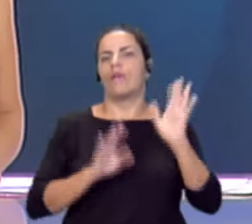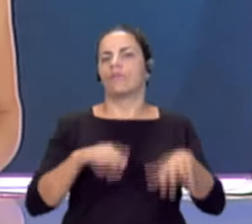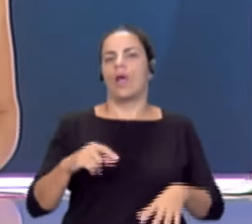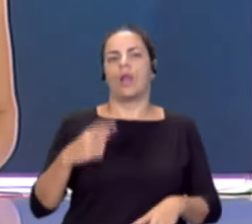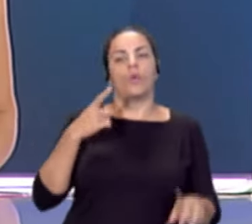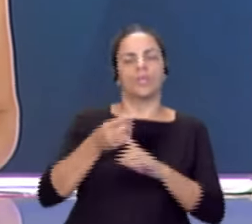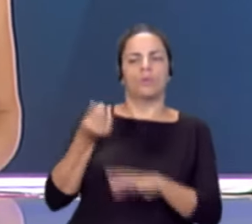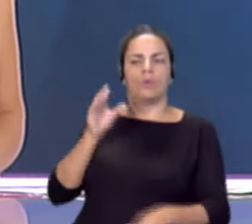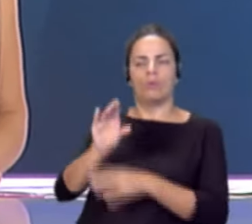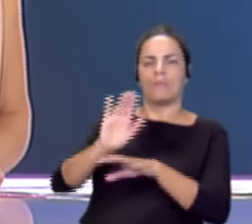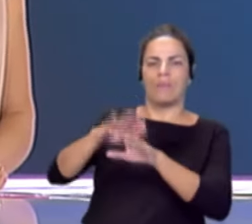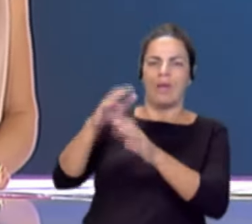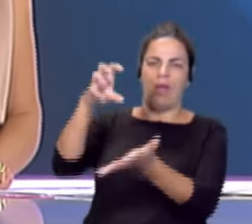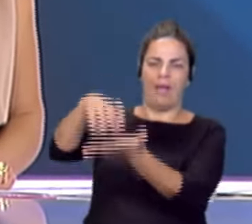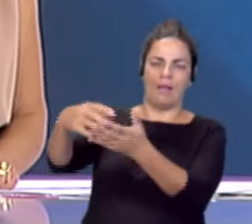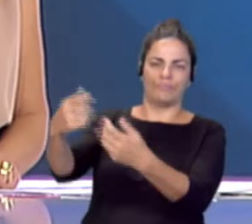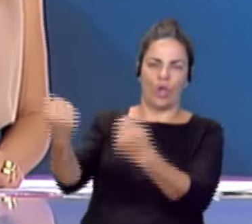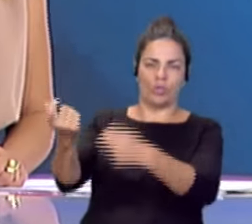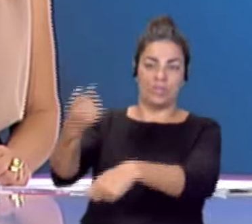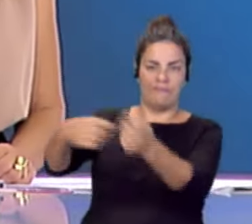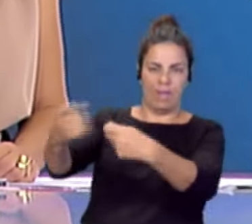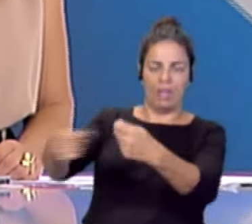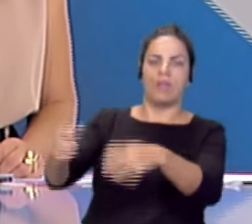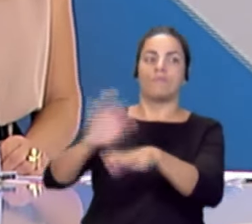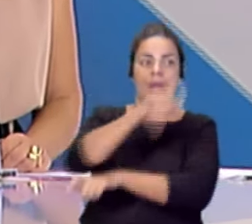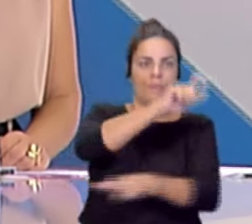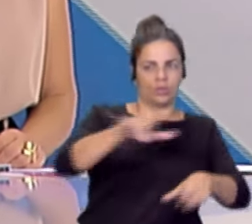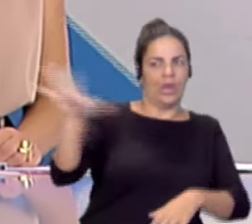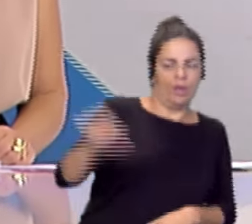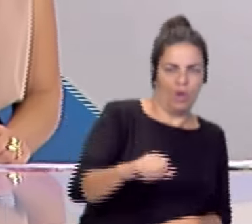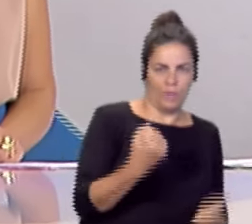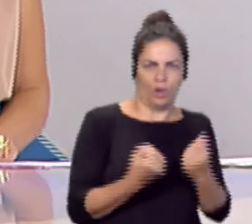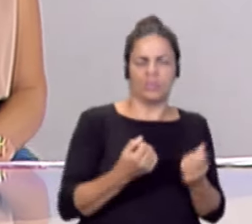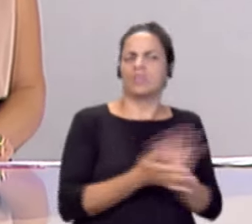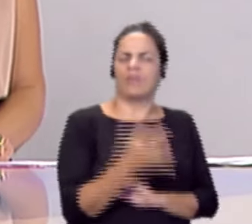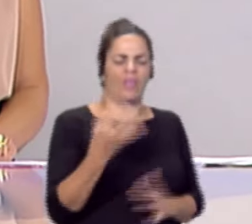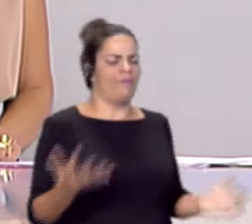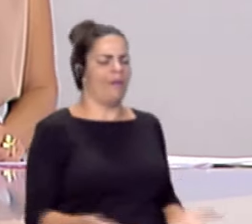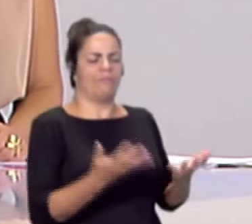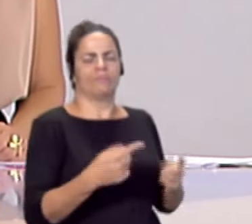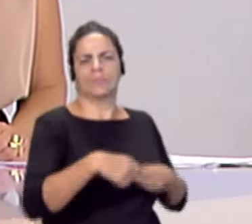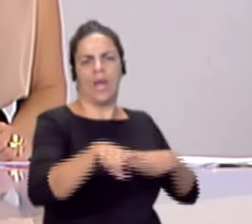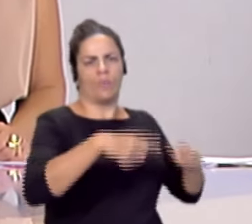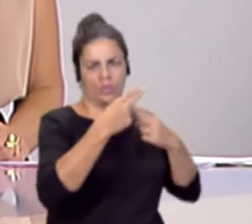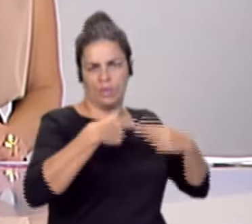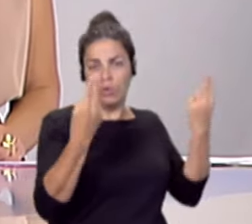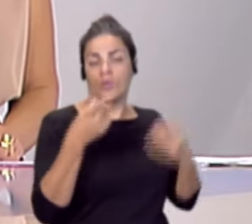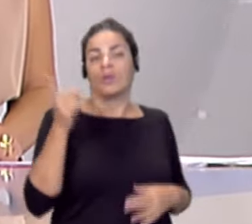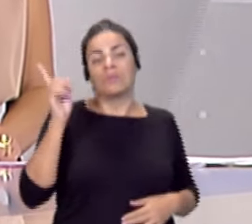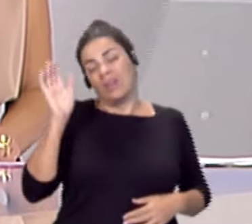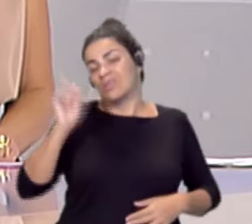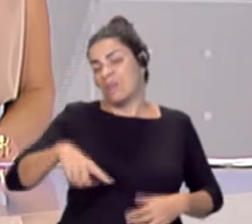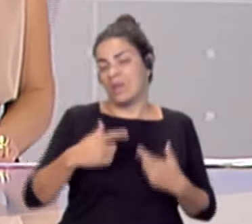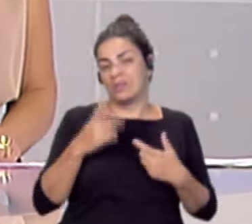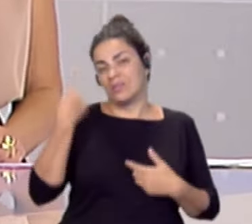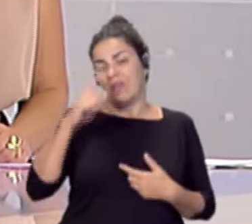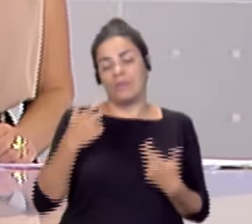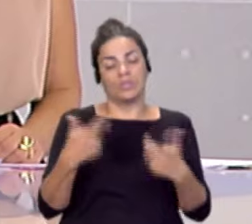que la gente comprara coches. Hay que fomentar el transporte público. Y en cualquiera de los casos sabemos que también el sector de la gasolina es un sector que está muy